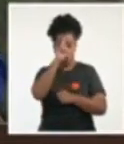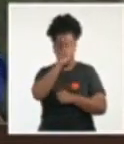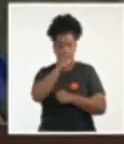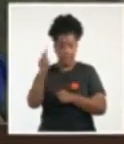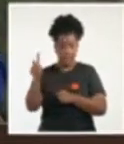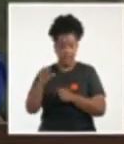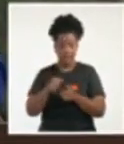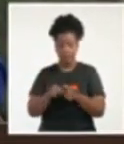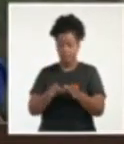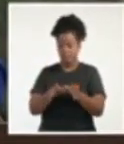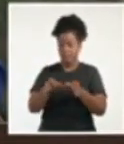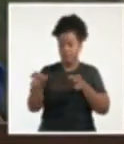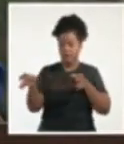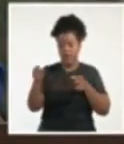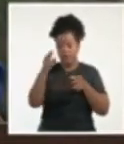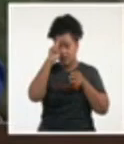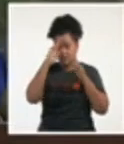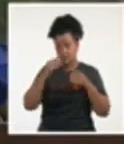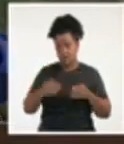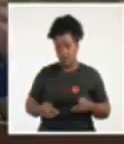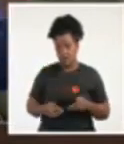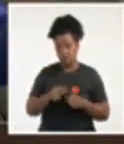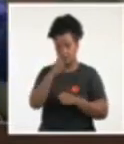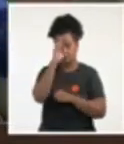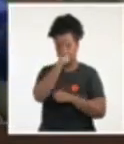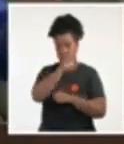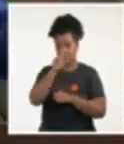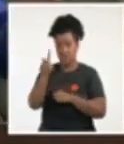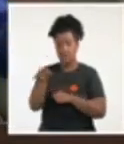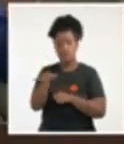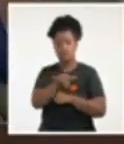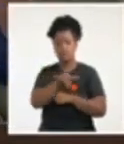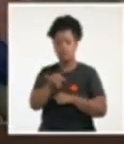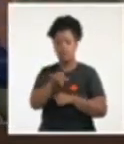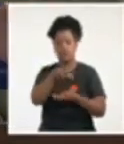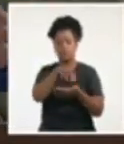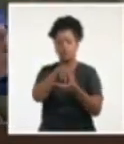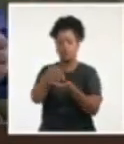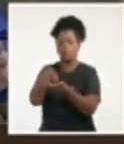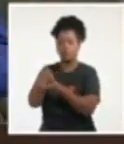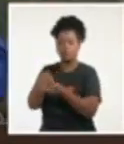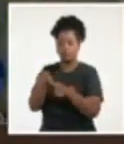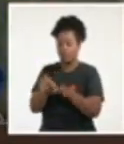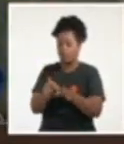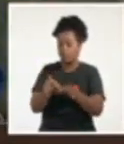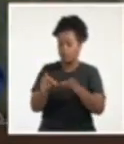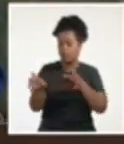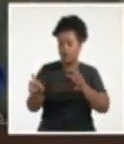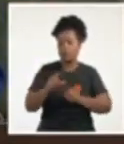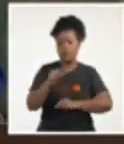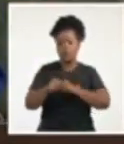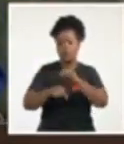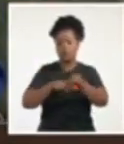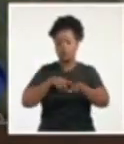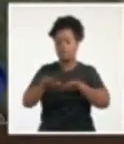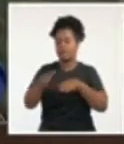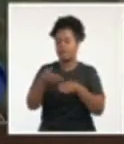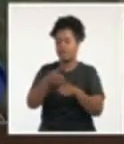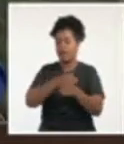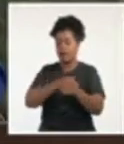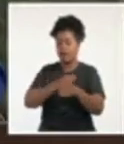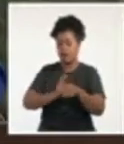de salud, nuestras redes de hospitales y también un grupo de centros que se fueron habilitando paulatinamente para